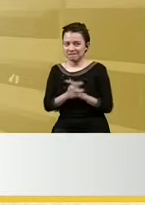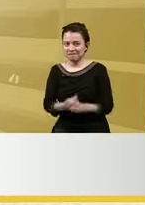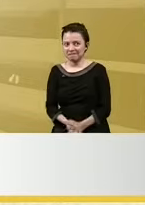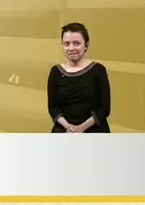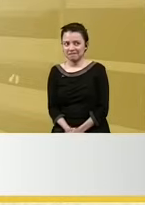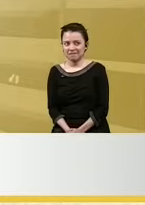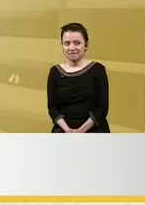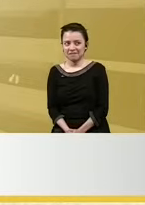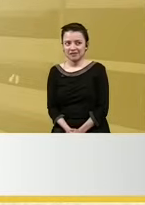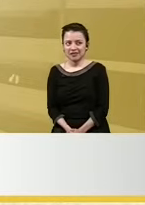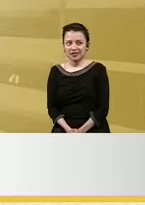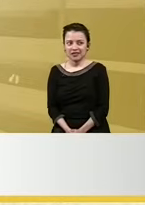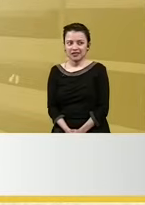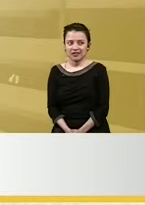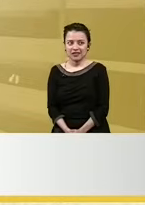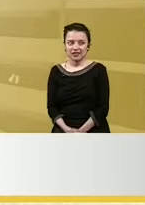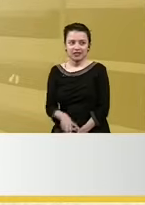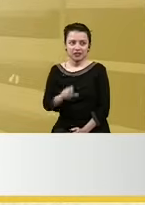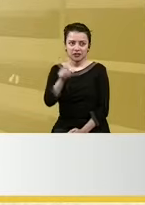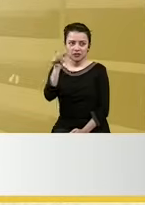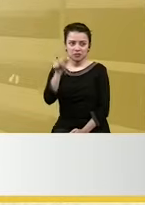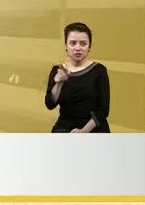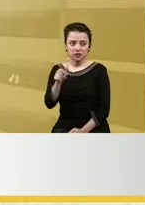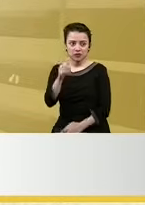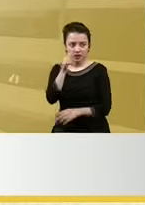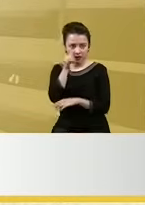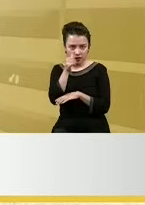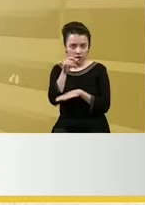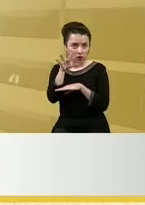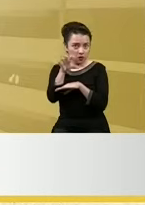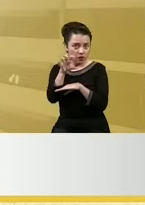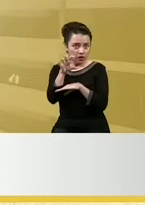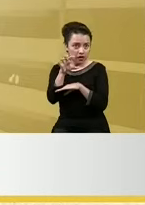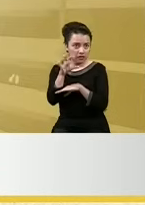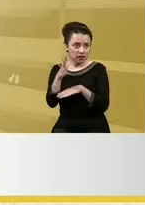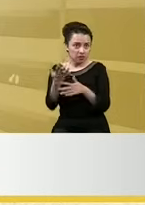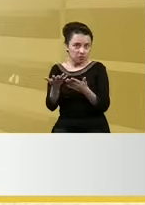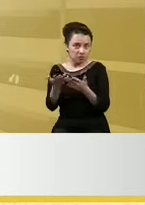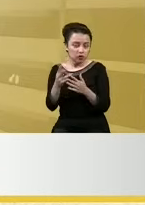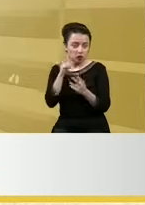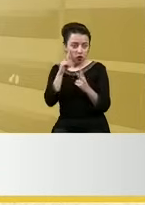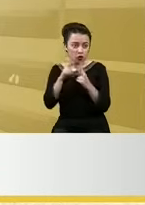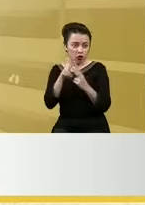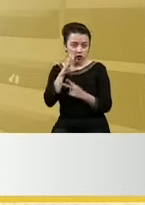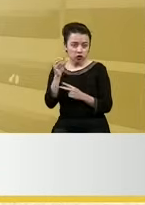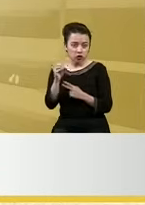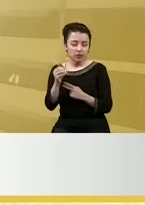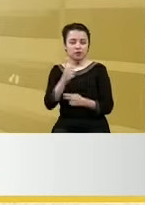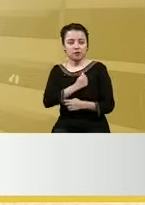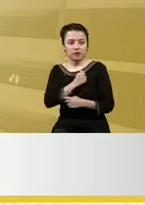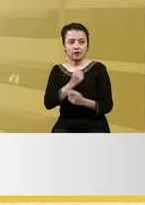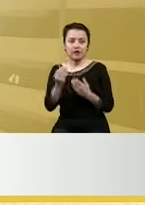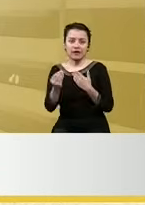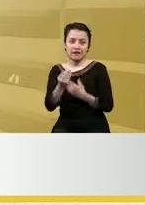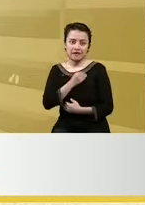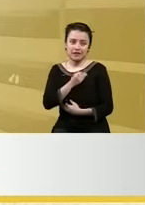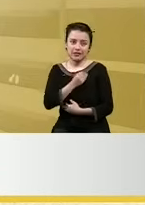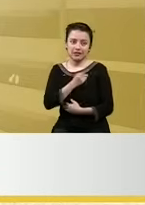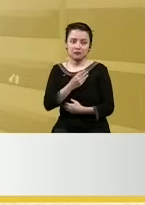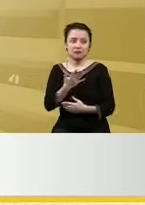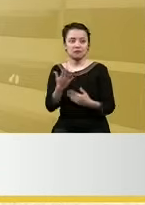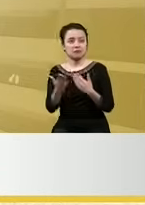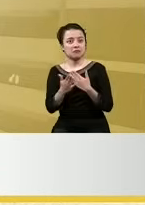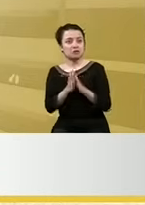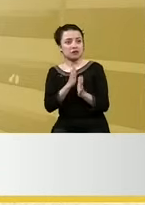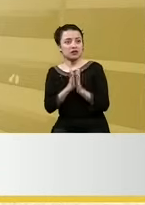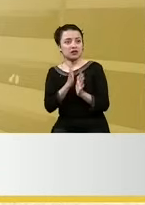cámara. Se baja del bus, por, ¿no?, favor, necesitamos otra cámara para saber qué, pero, pasó y cómo lo se si bajó. Alguien conoce a este hombre acá en W sin carreta, nos pueden contactar, sí, y decir que,